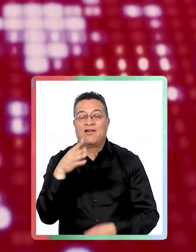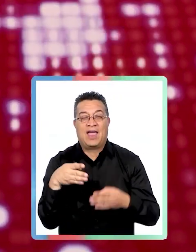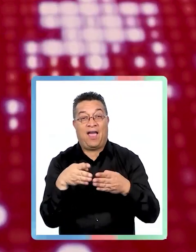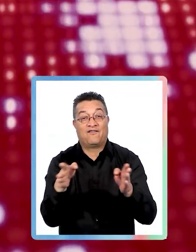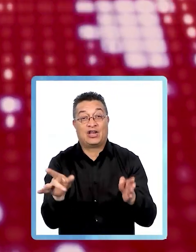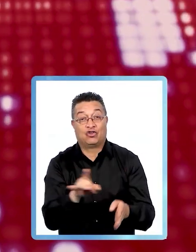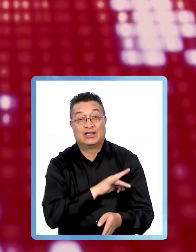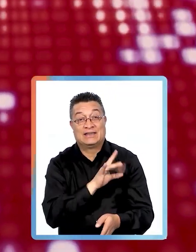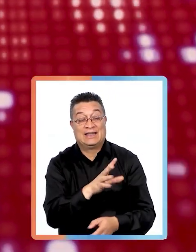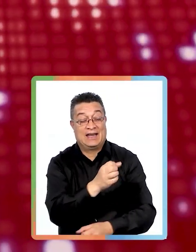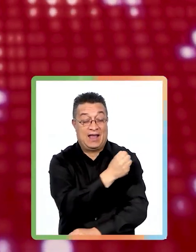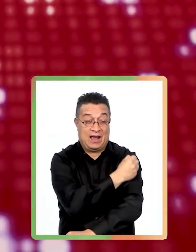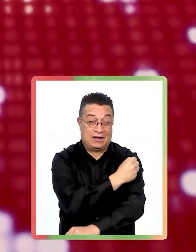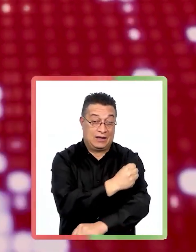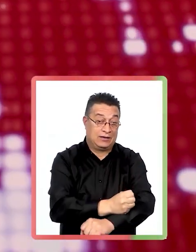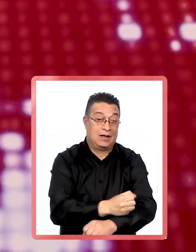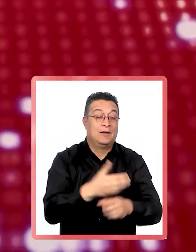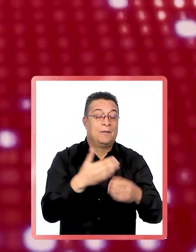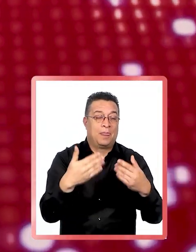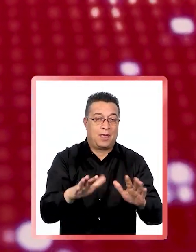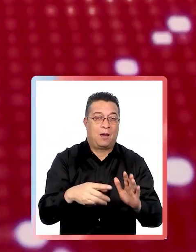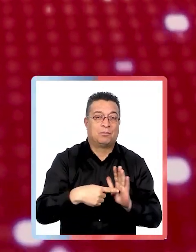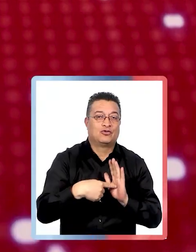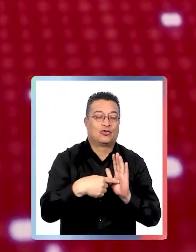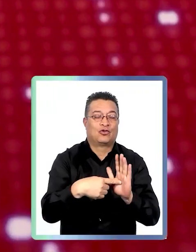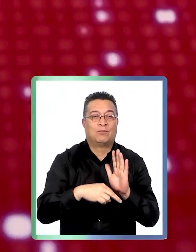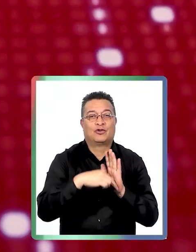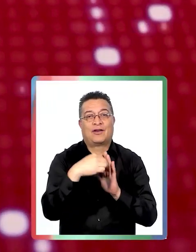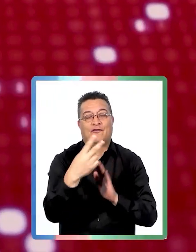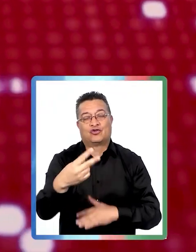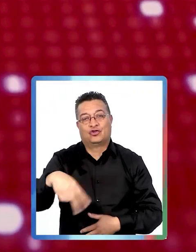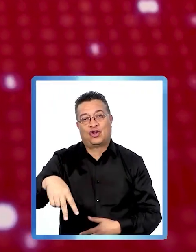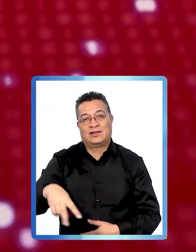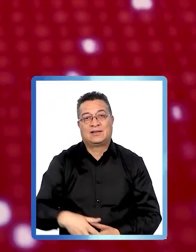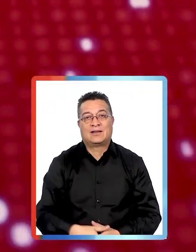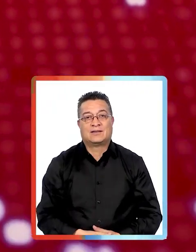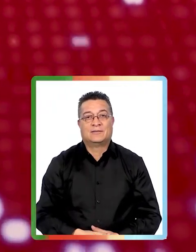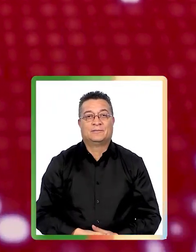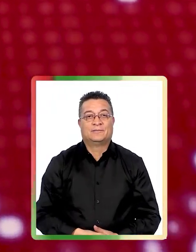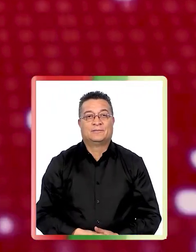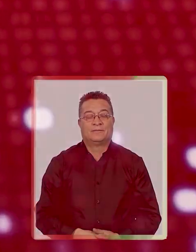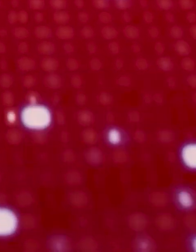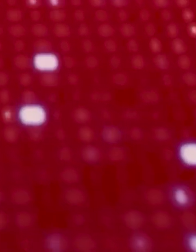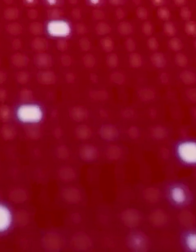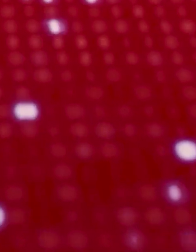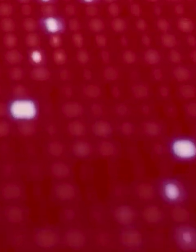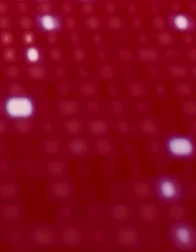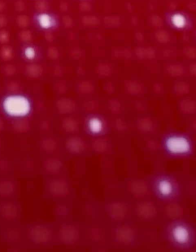Abierta de Chile, Arcatel, presentó Portavoz Noticias.